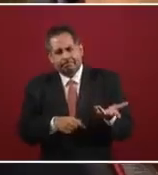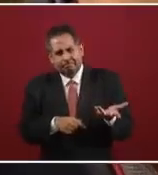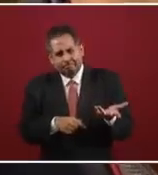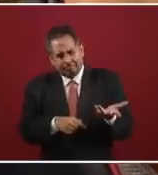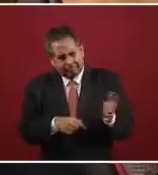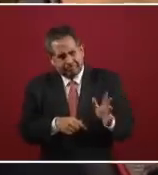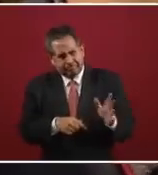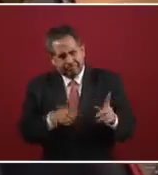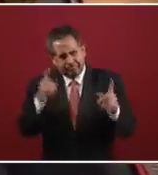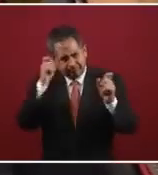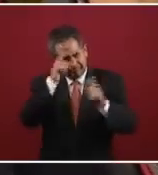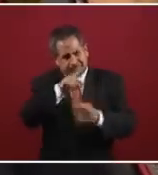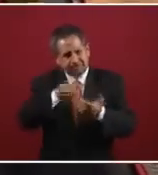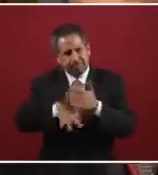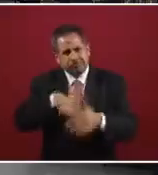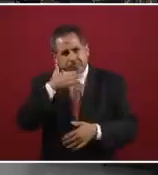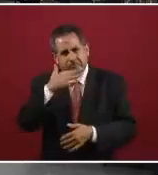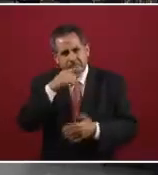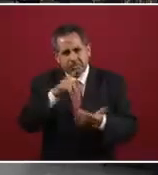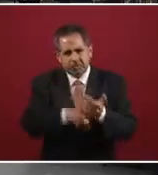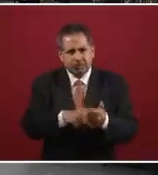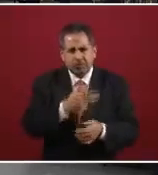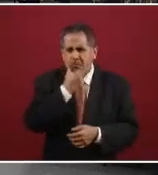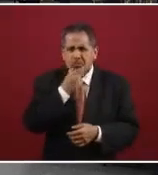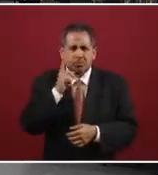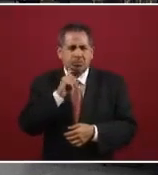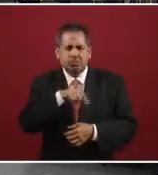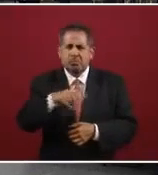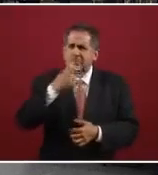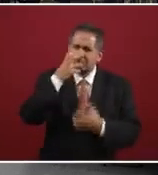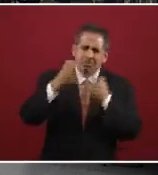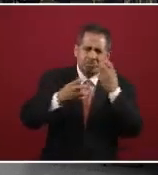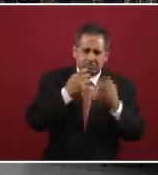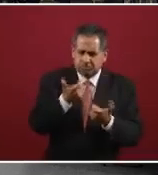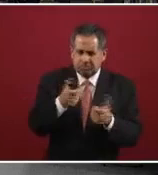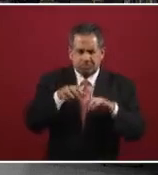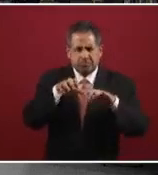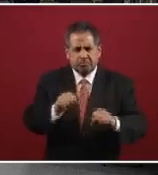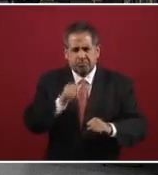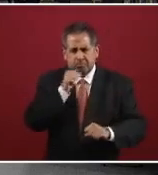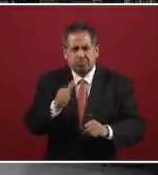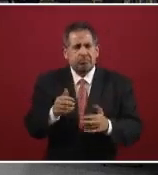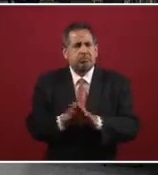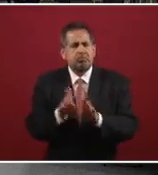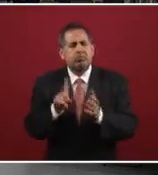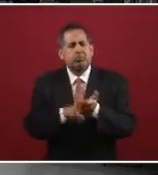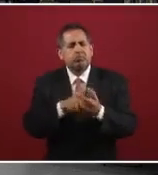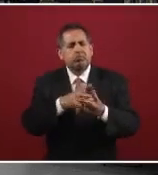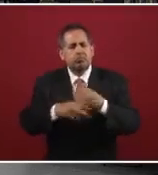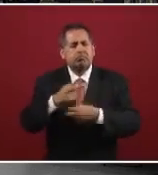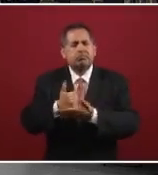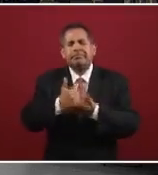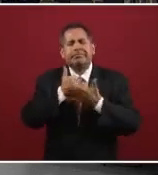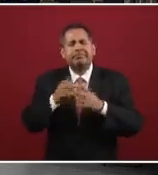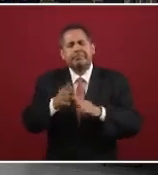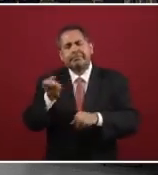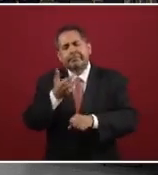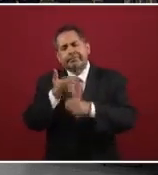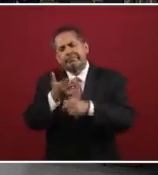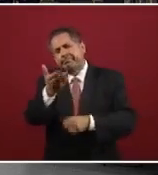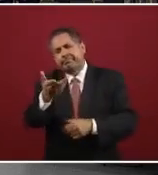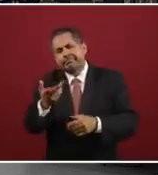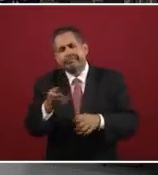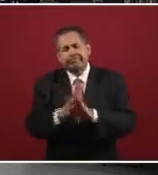dura la atacó echada para las mujeres los hombres todos gritamos y el dinero no alcanza de qué manera nos puede ayudar secretario